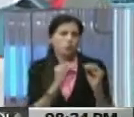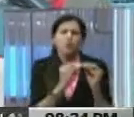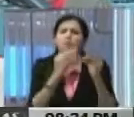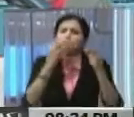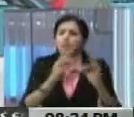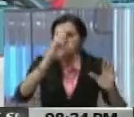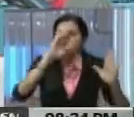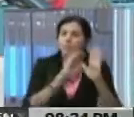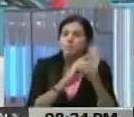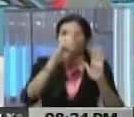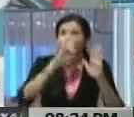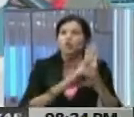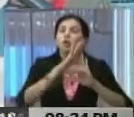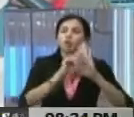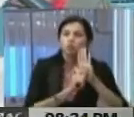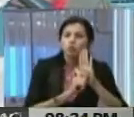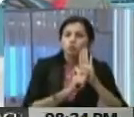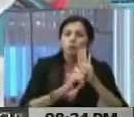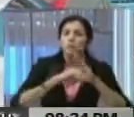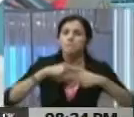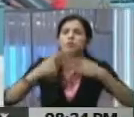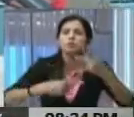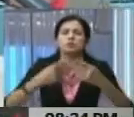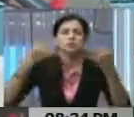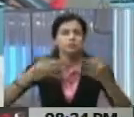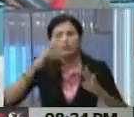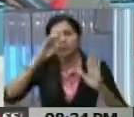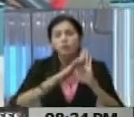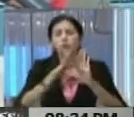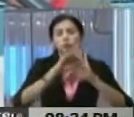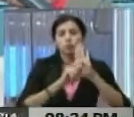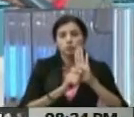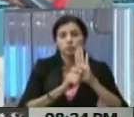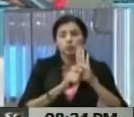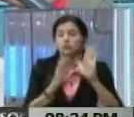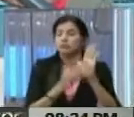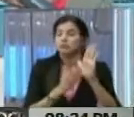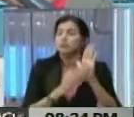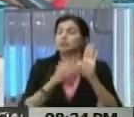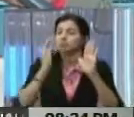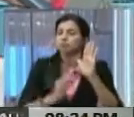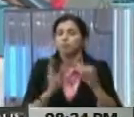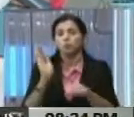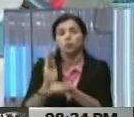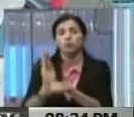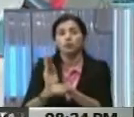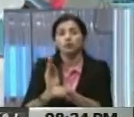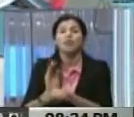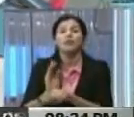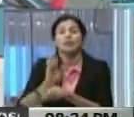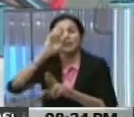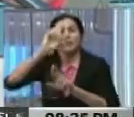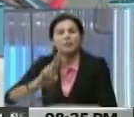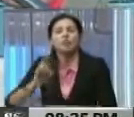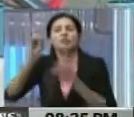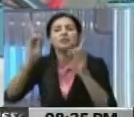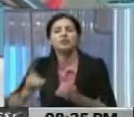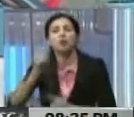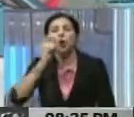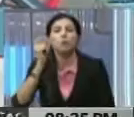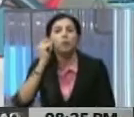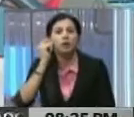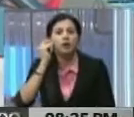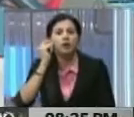de sus procedimientos y por sobre todo en la suprema obligación de la Carta Magna en el resguardo de la voluntad de las venezolanas y los